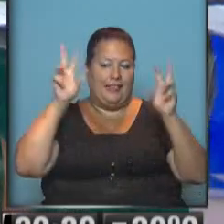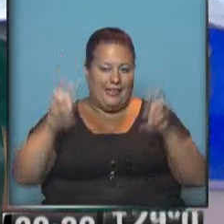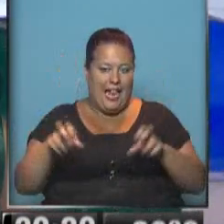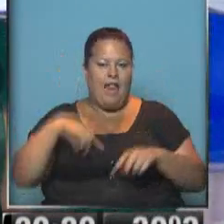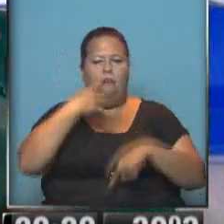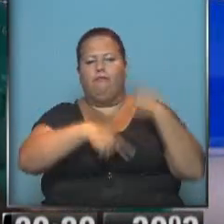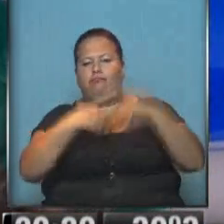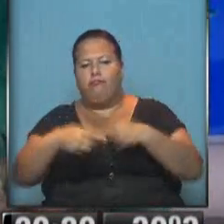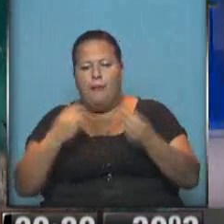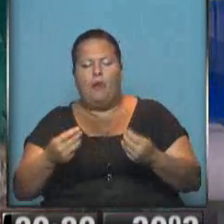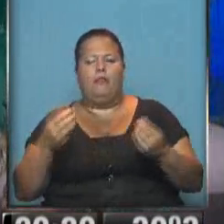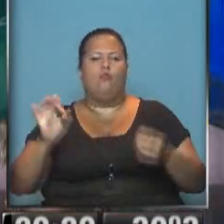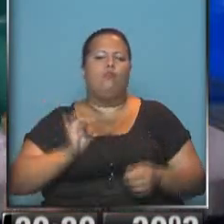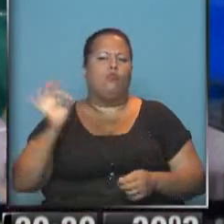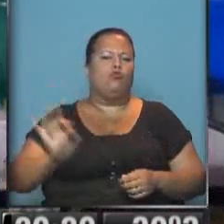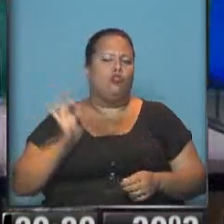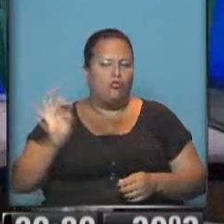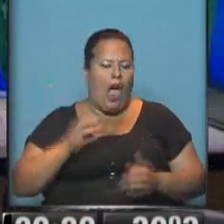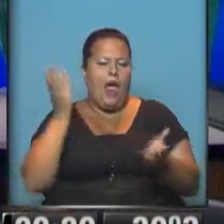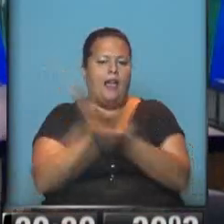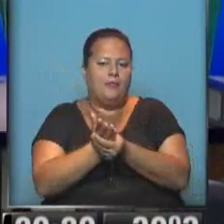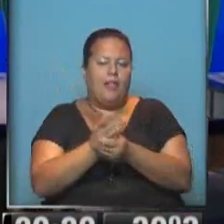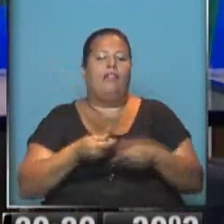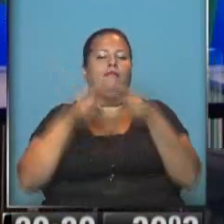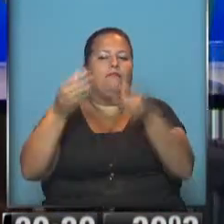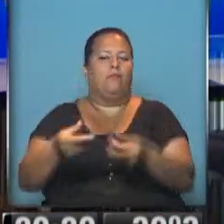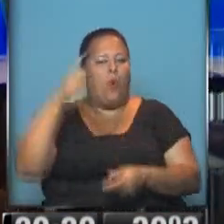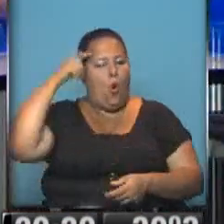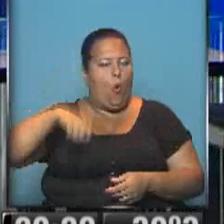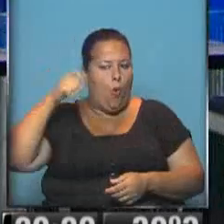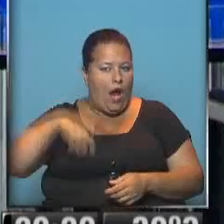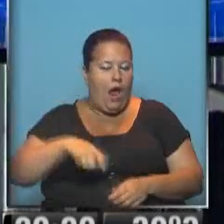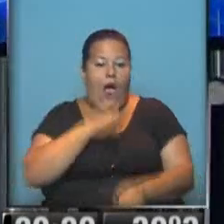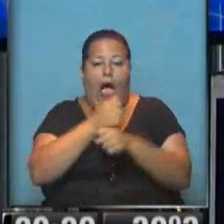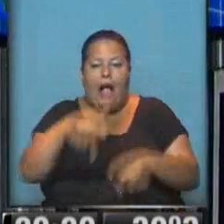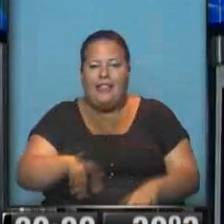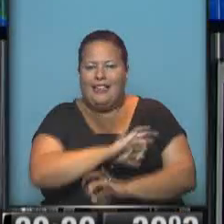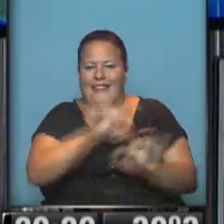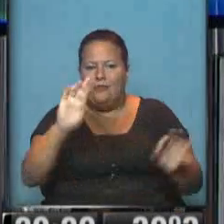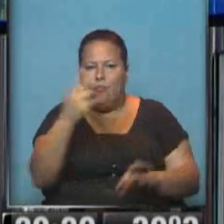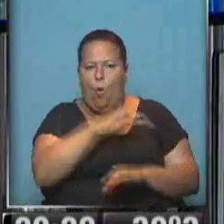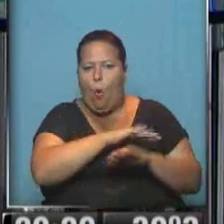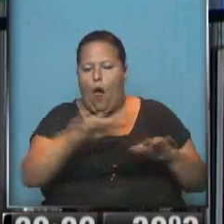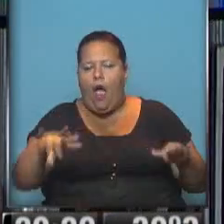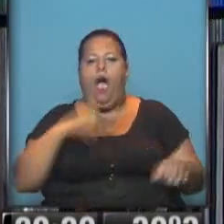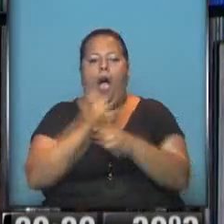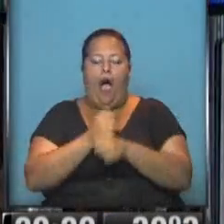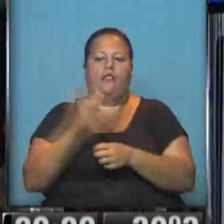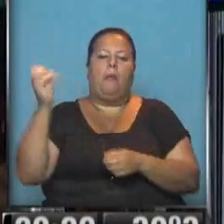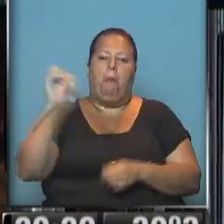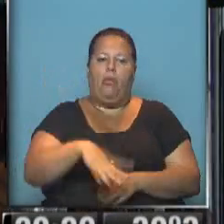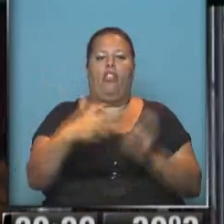venido pasando, con la cantidad de años que el expediente está en manos del juez Ercolini y hasta aquí no había pasado nada, salvo la aparición de este nuevo